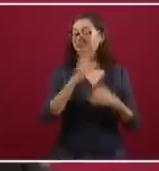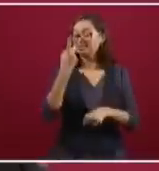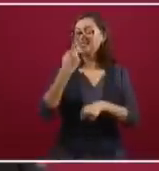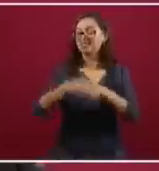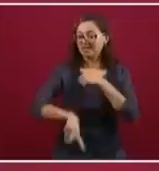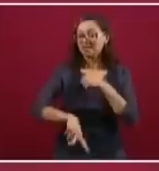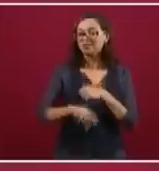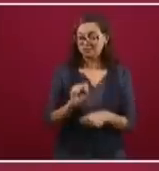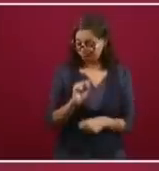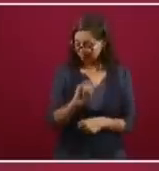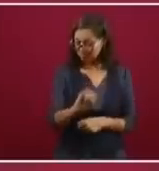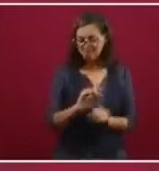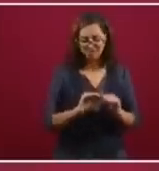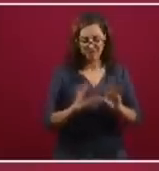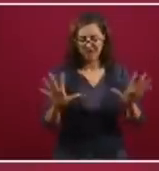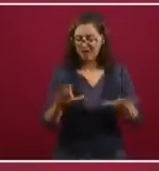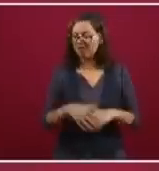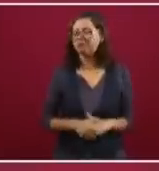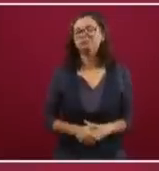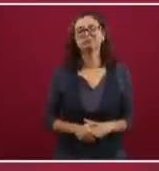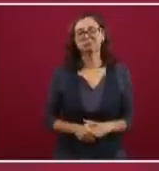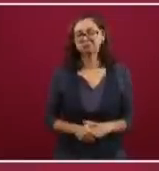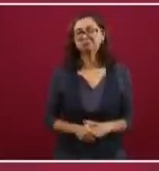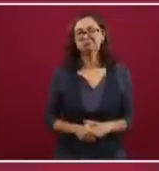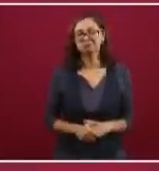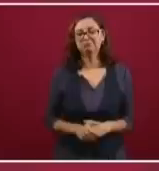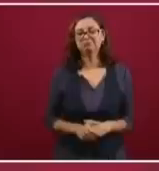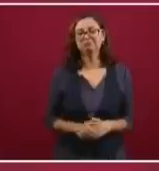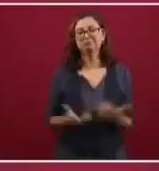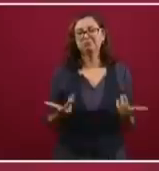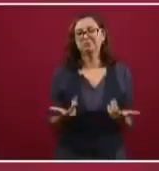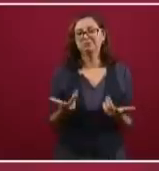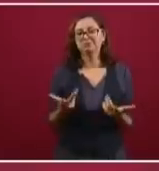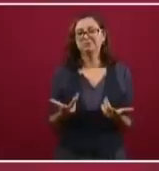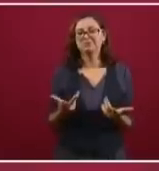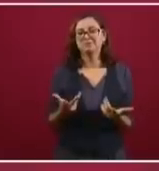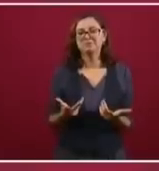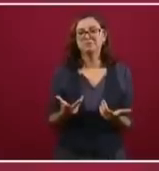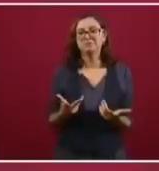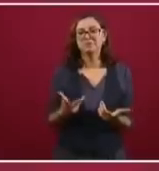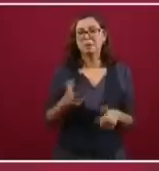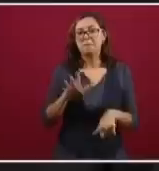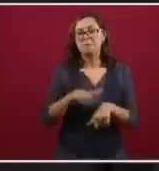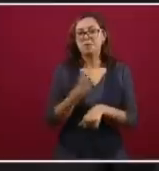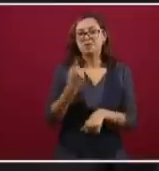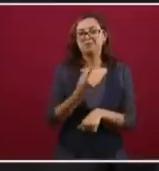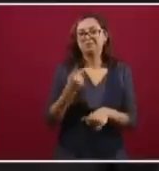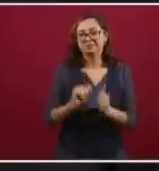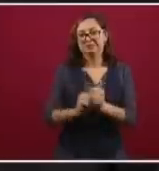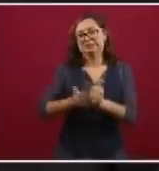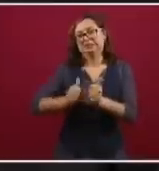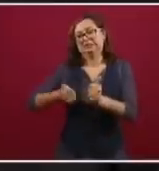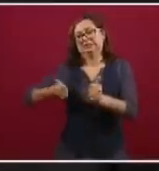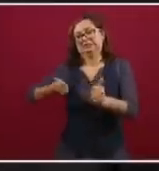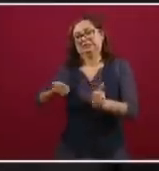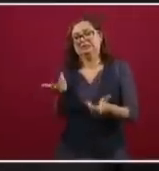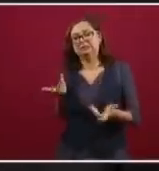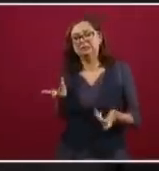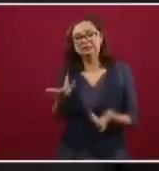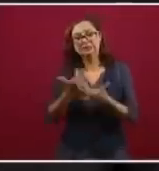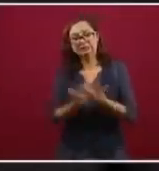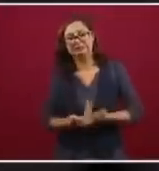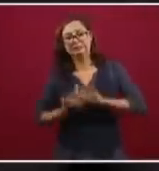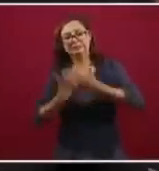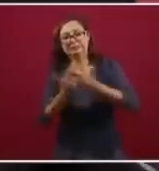también hay que decirlo, o sea, para que cada quien asuma su responsabilidad, nos afectan